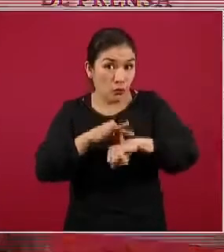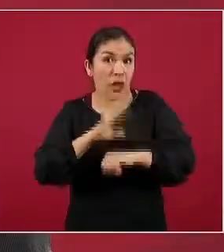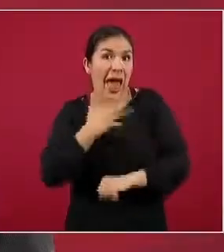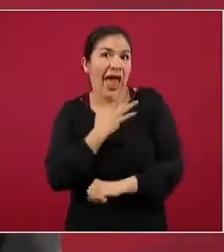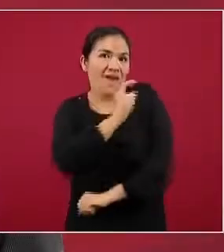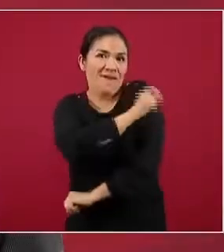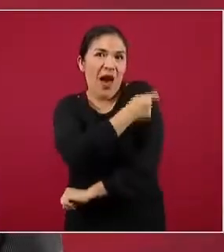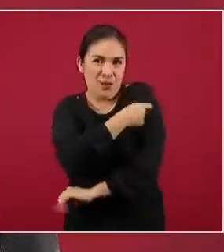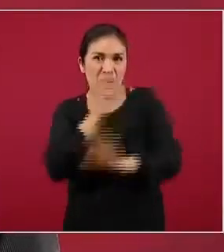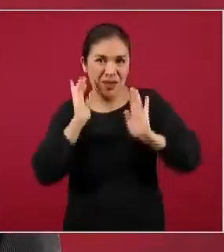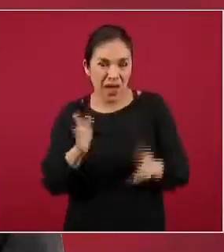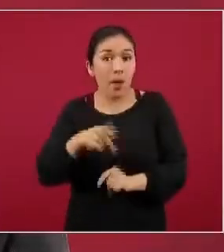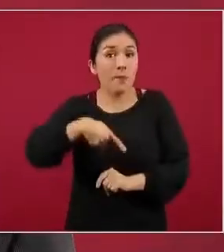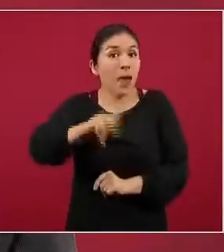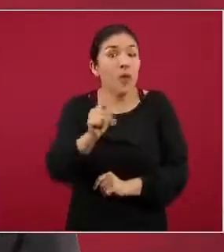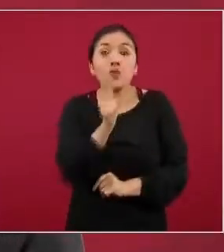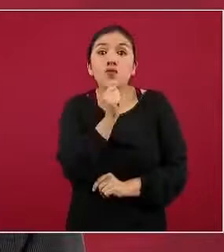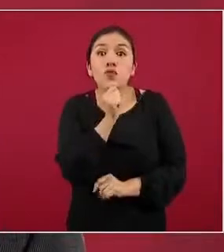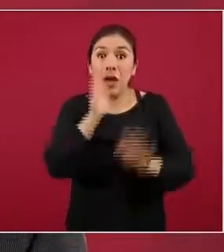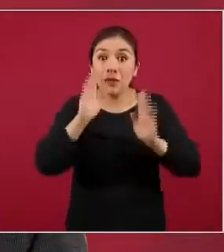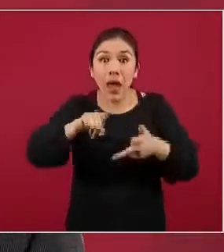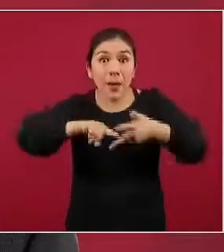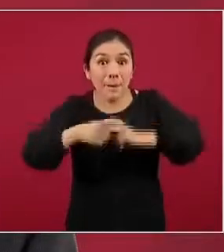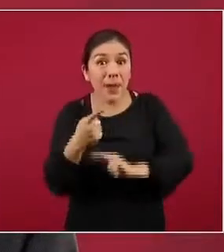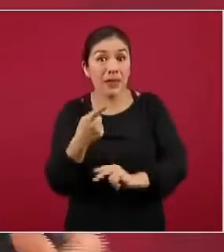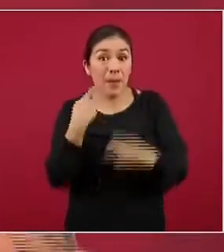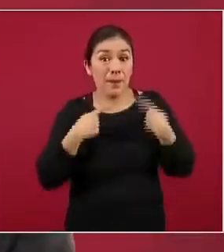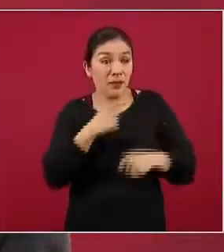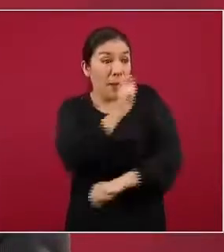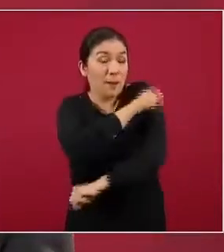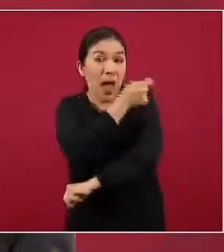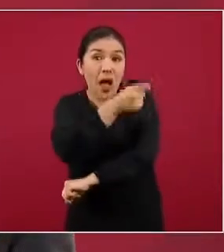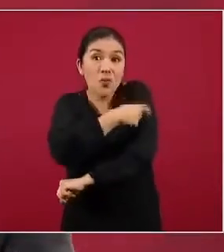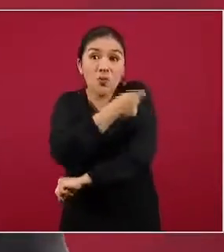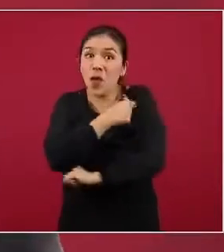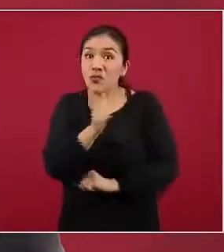la vacuna, pero en tanto no empiecen a vacunarse y se llegue a